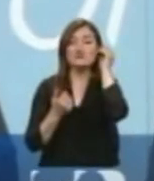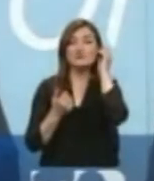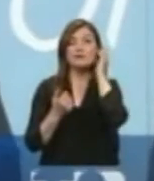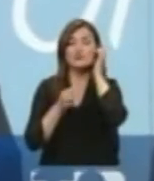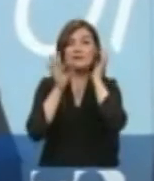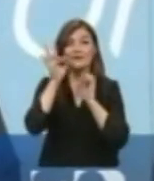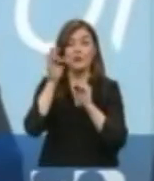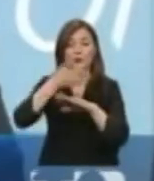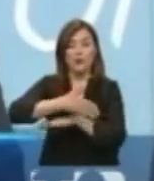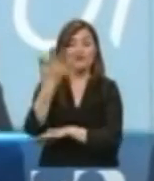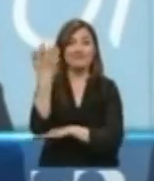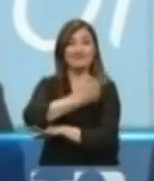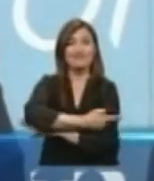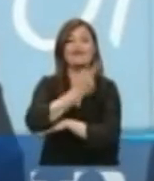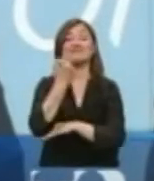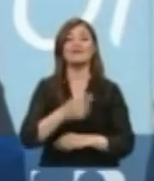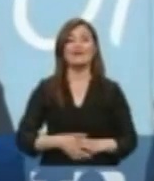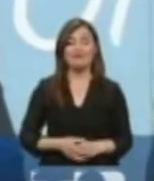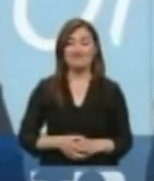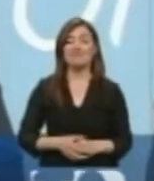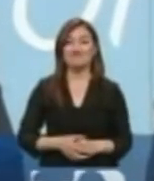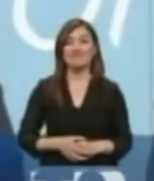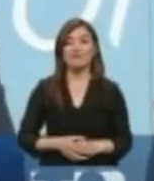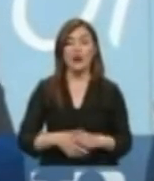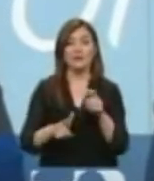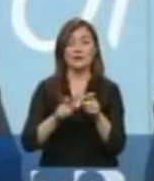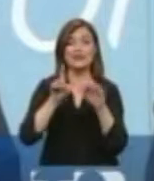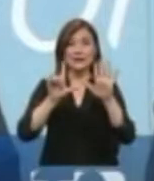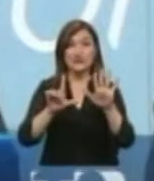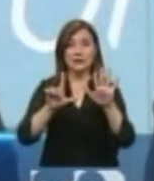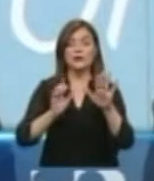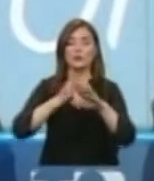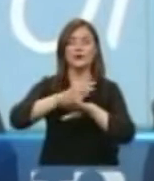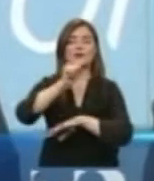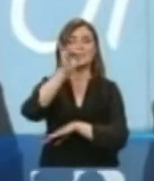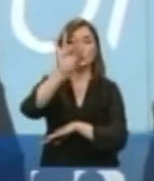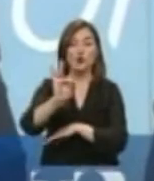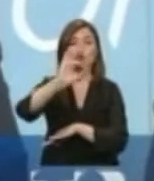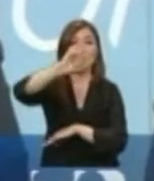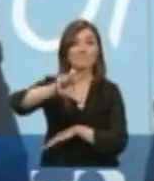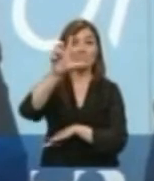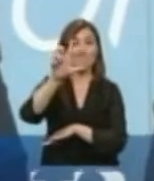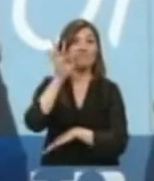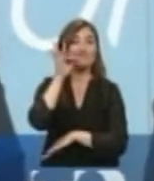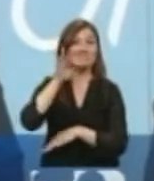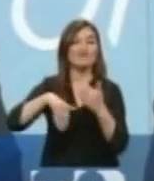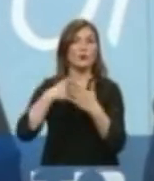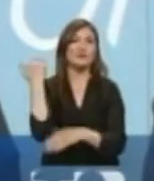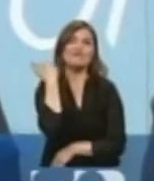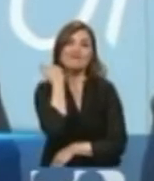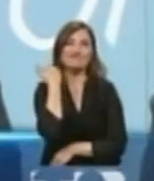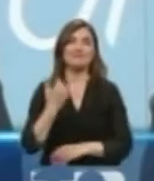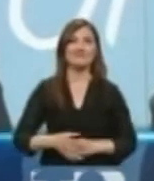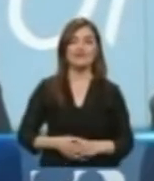después del examen. Esto quiere decir que los chicos que no logren ese 7, el 18 de julio van a rendir el examen